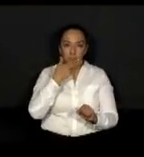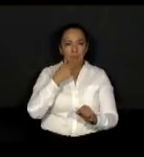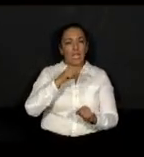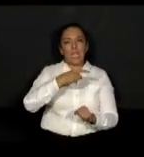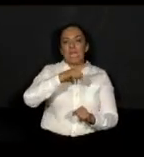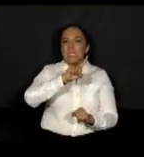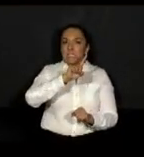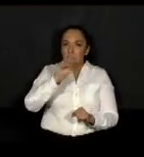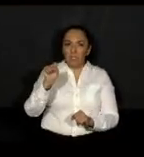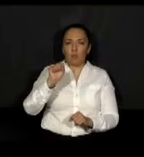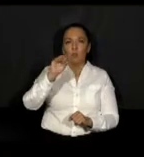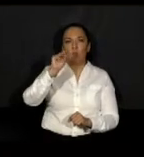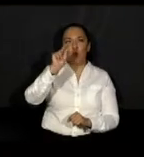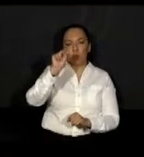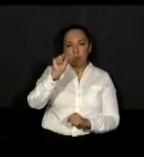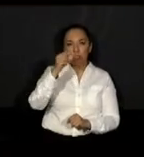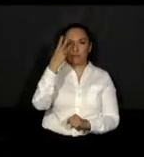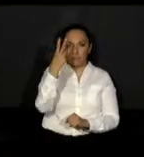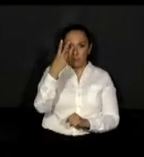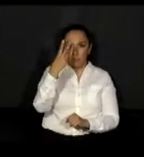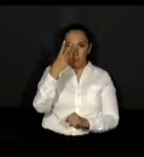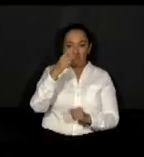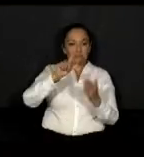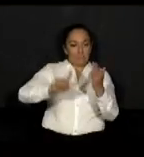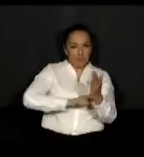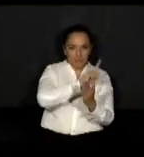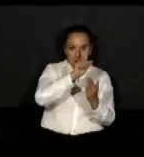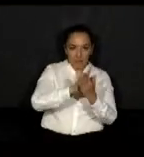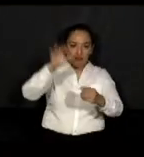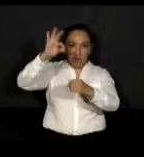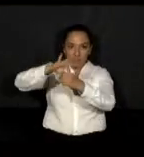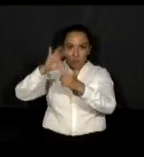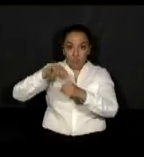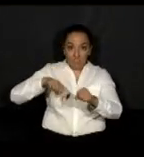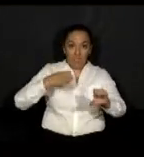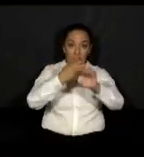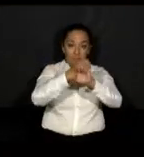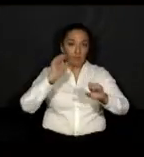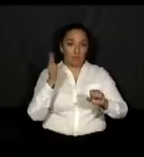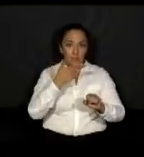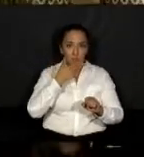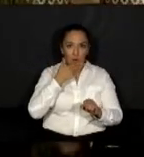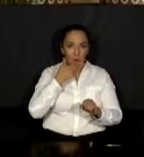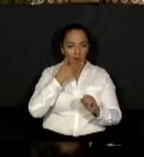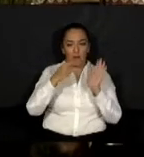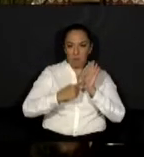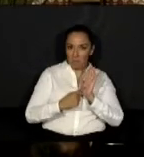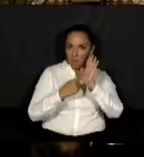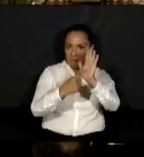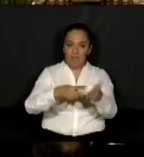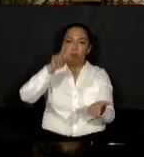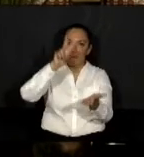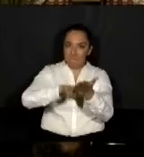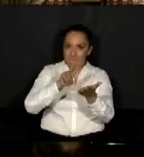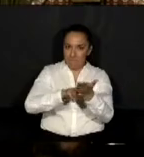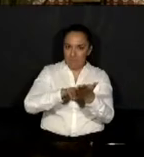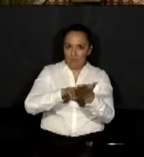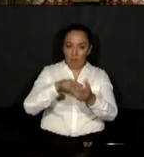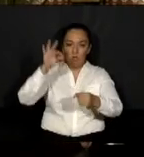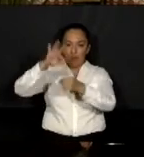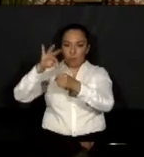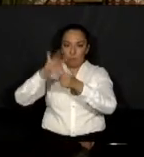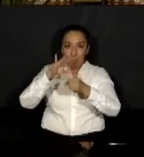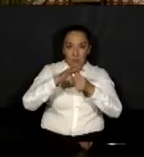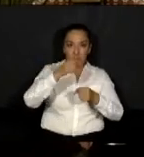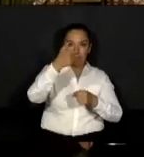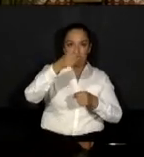182 de la Ley Electoral del Estado de Chihuahua y de conformidad con la declaratoria de validez de la elección del día 6 de junio